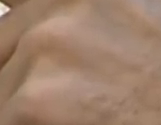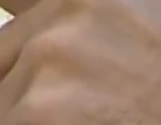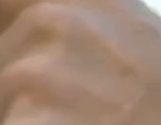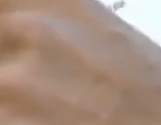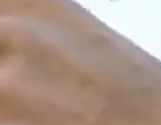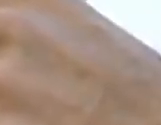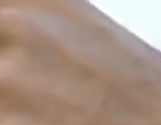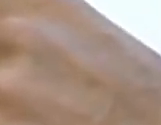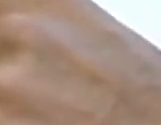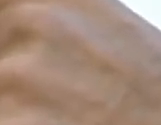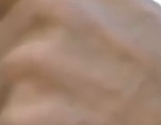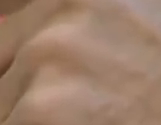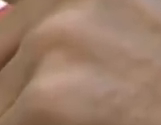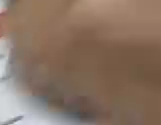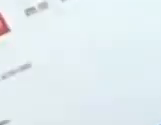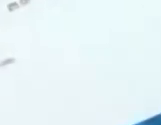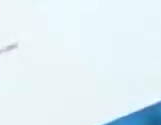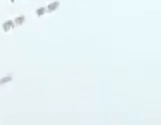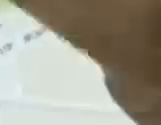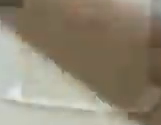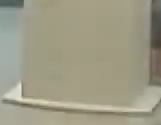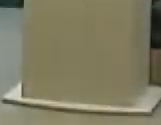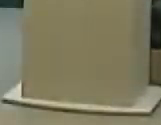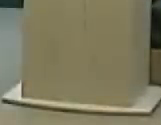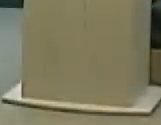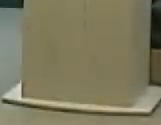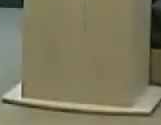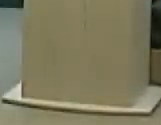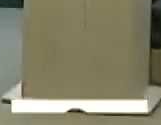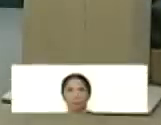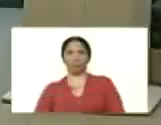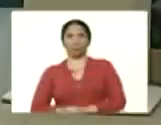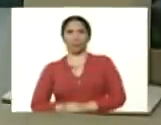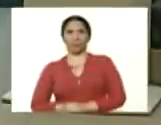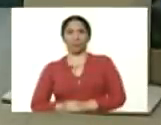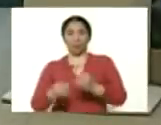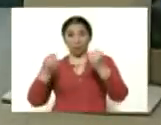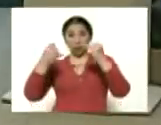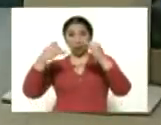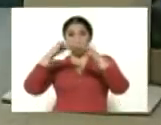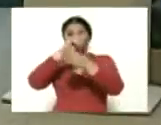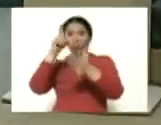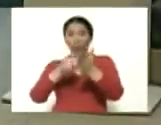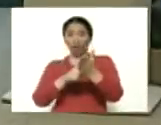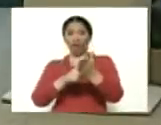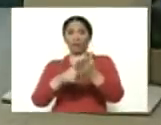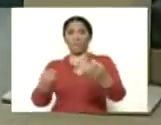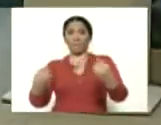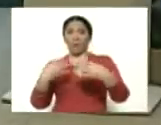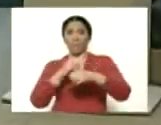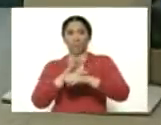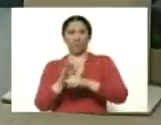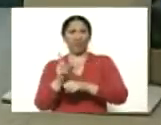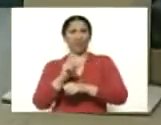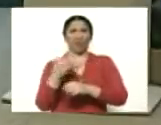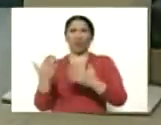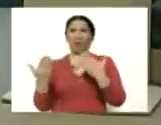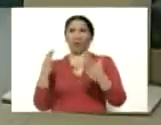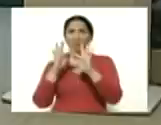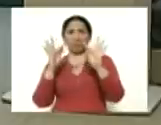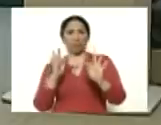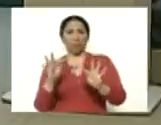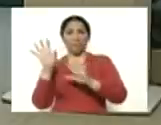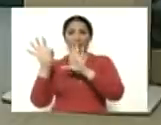7.136 casos. Luego viene Venezuela, ese es el número total de casos, por supuesto. No es la forma más adecuada de comparar países unos con